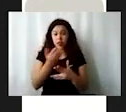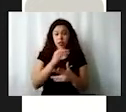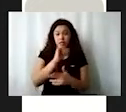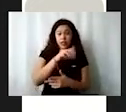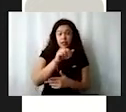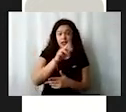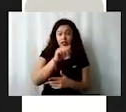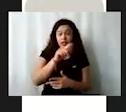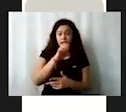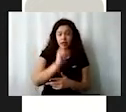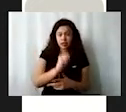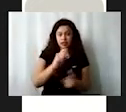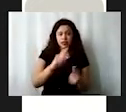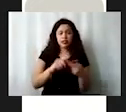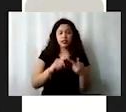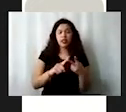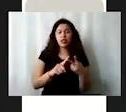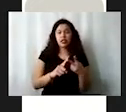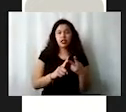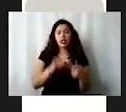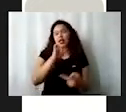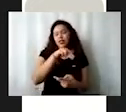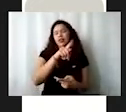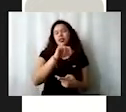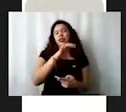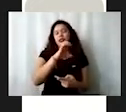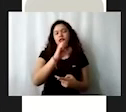aspectos intrínsecos y extrínsecos, ¿verdad?